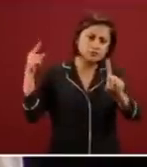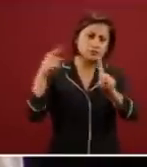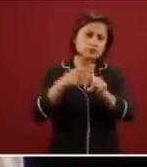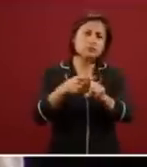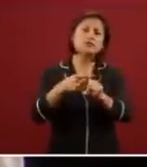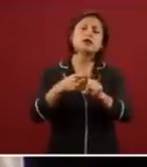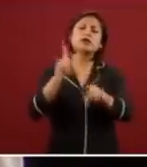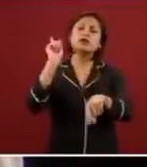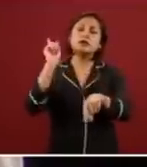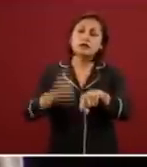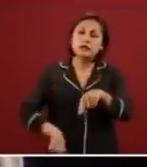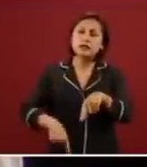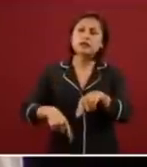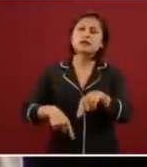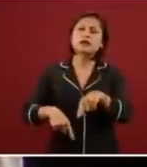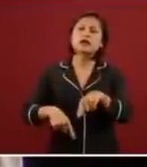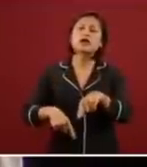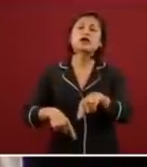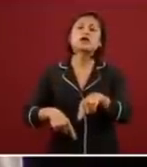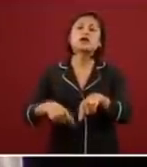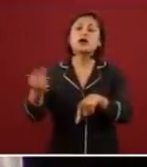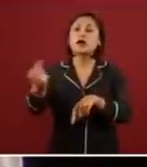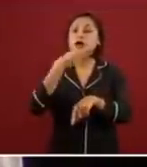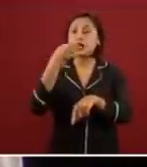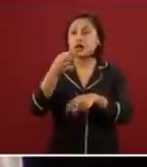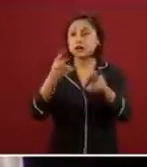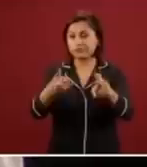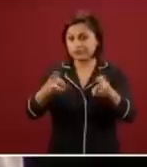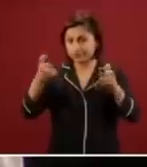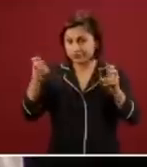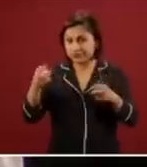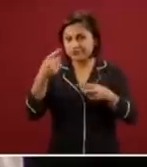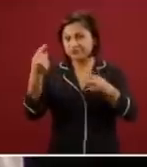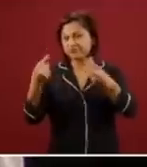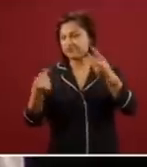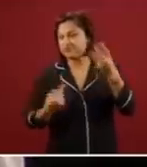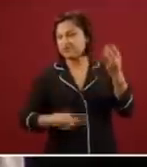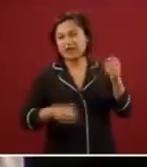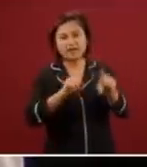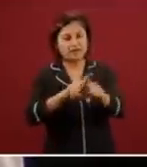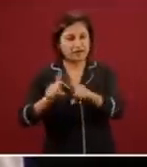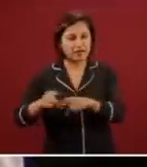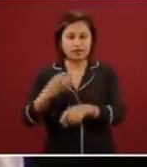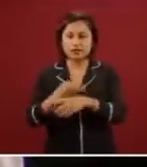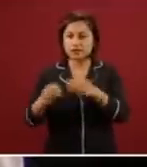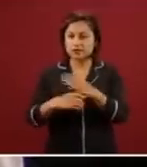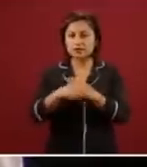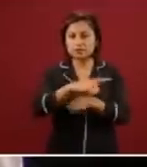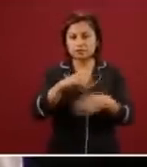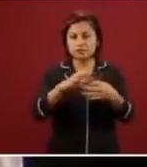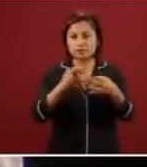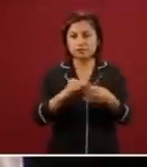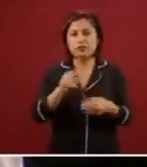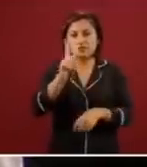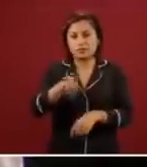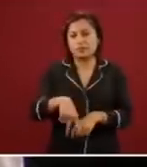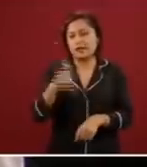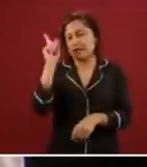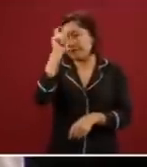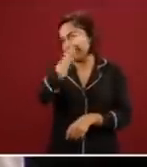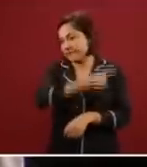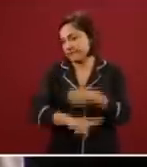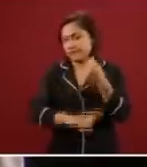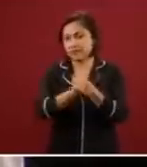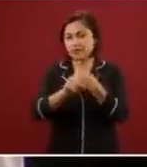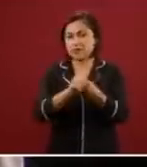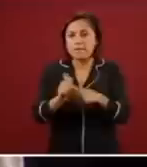el huachicoleo de la compra de medicamentos, etcétera? Es una complejidad, así como el tema de la inseguridad, tan complejo que